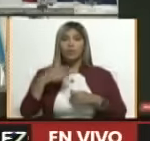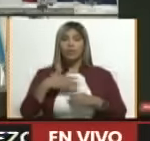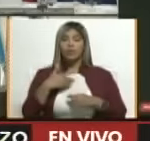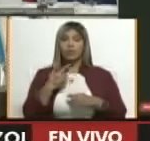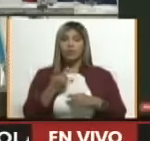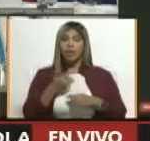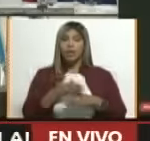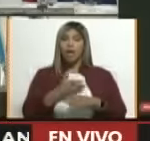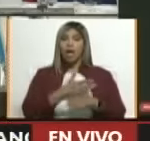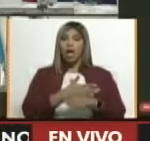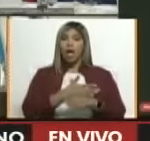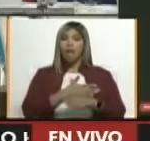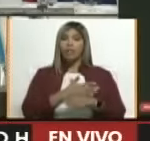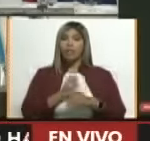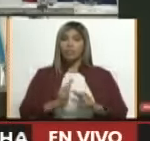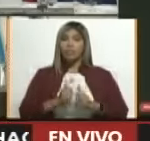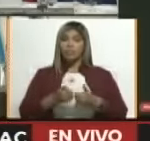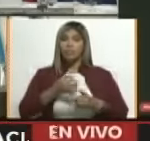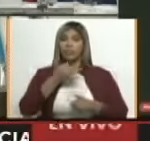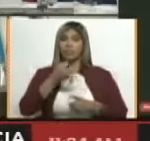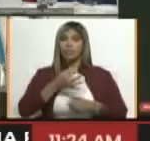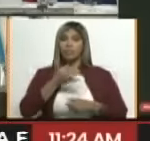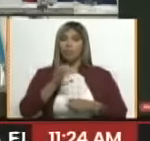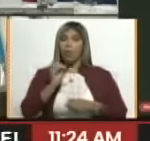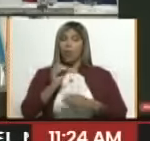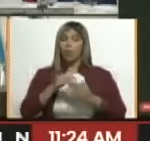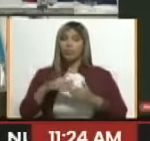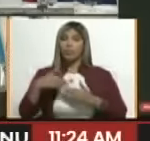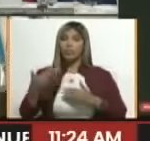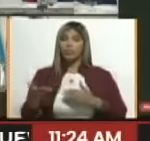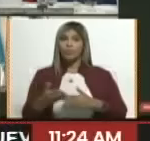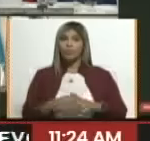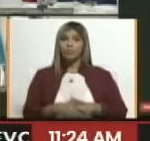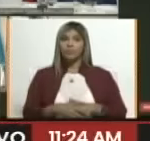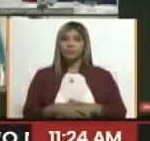quieres antes de iniciar tus palabras o lo quieres después.